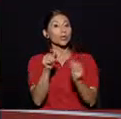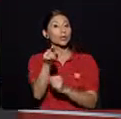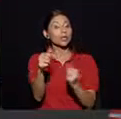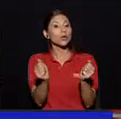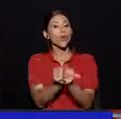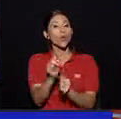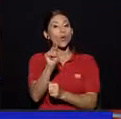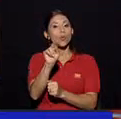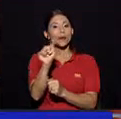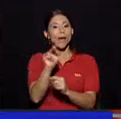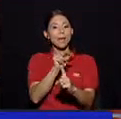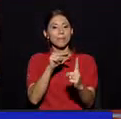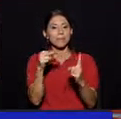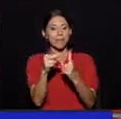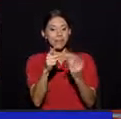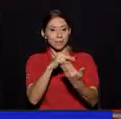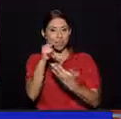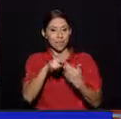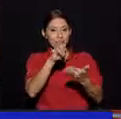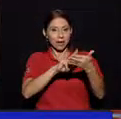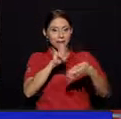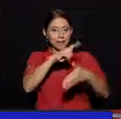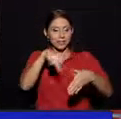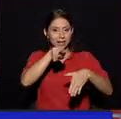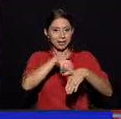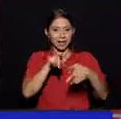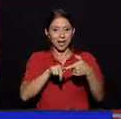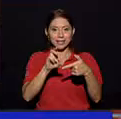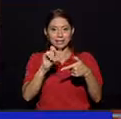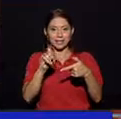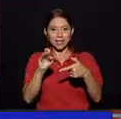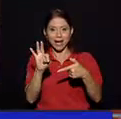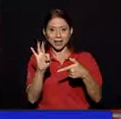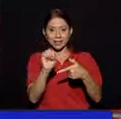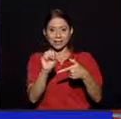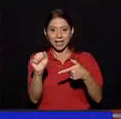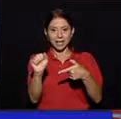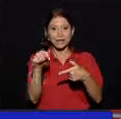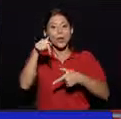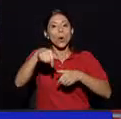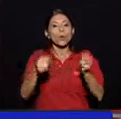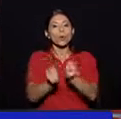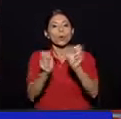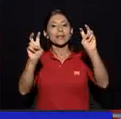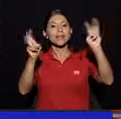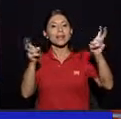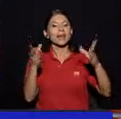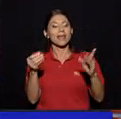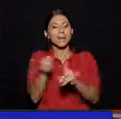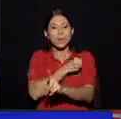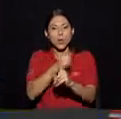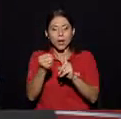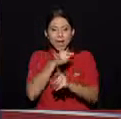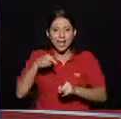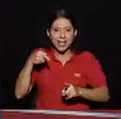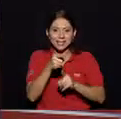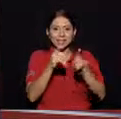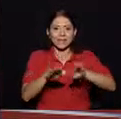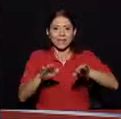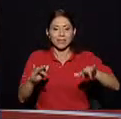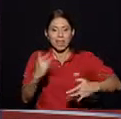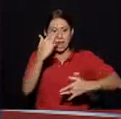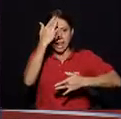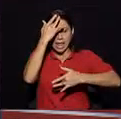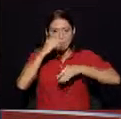Continúa usted con Una Mirada, el programa de la Universidad Nacional y el CINAR S.A. Hoy con el tema de violencia infantil, epidemia